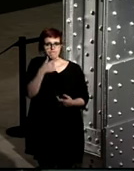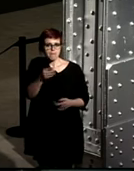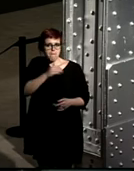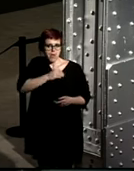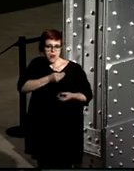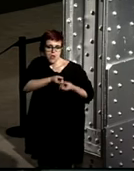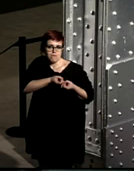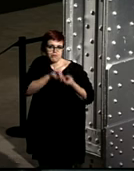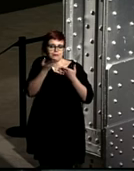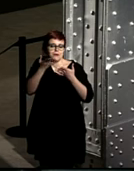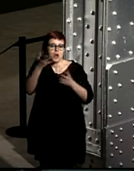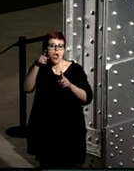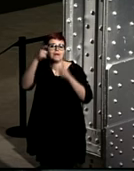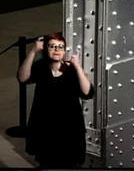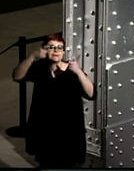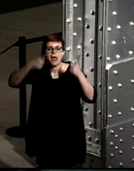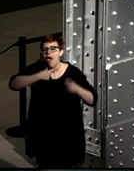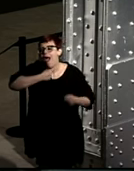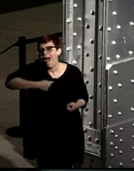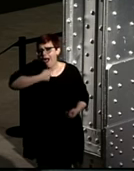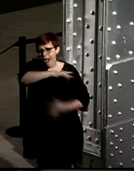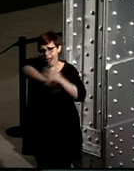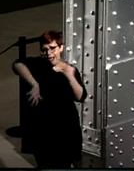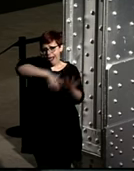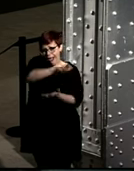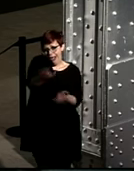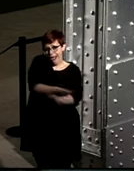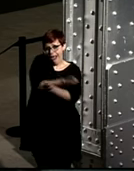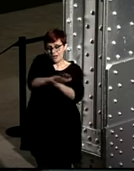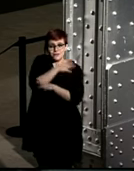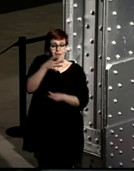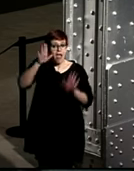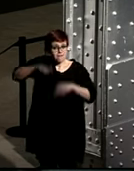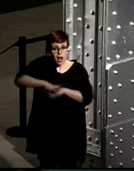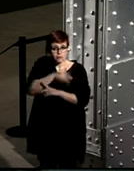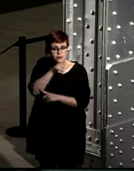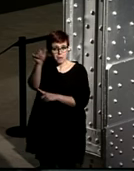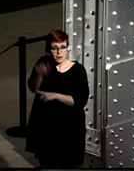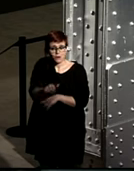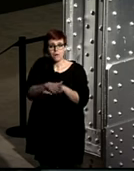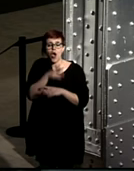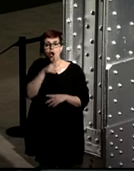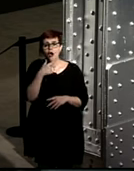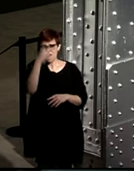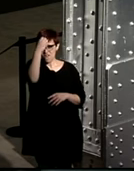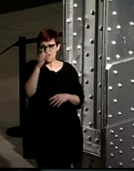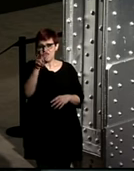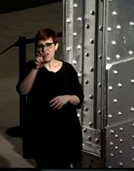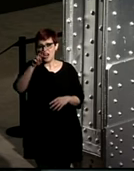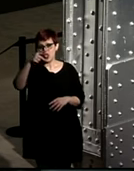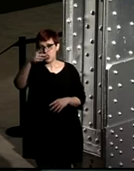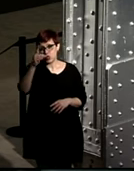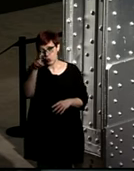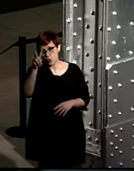humor y hacer la catarsis este país, ¿no? Y como has dicho, las grandes obras maestras, para mí Plácido, El Verdugo, las cosas que hacía